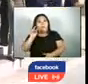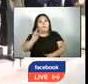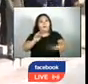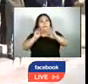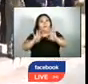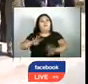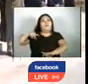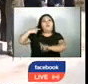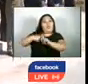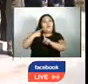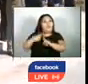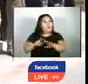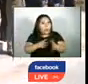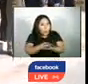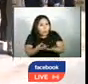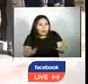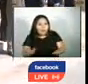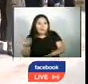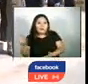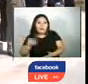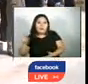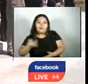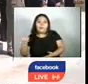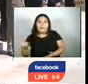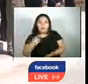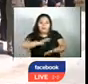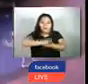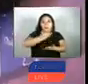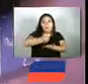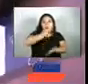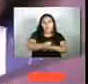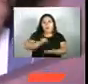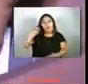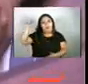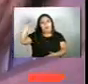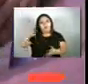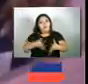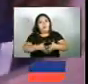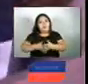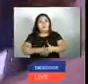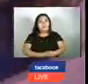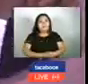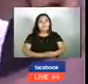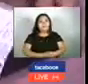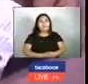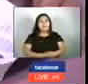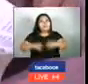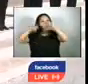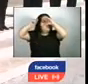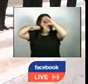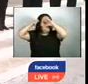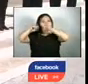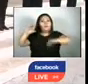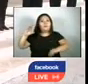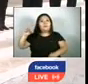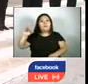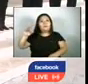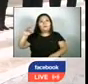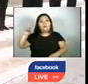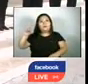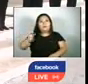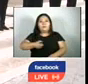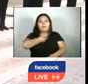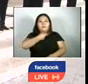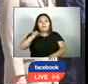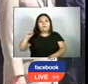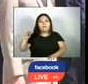con el propósito de solventar la necesidad de documentos a los salvadoreños en Estados Unidos. Con imágenes de Carlos Klee,